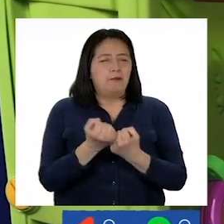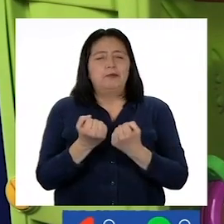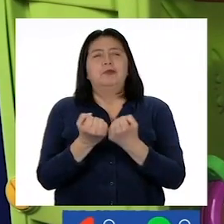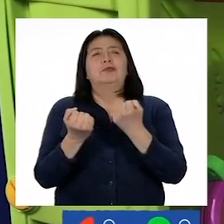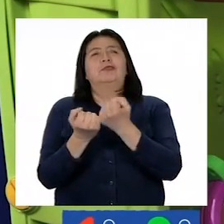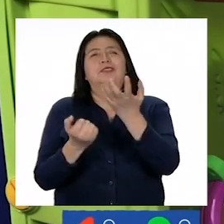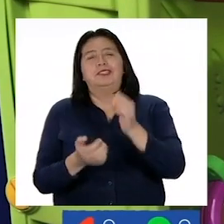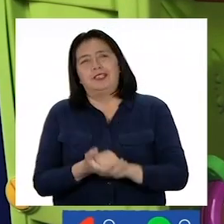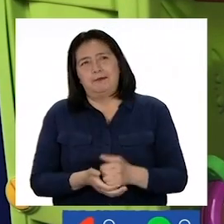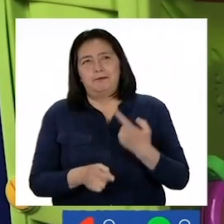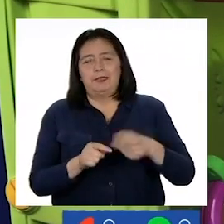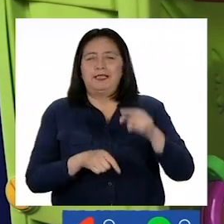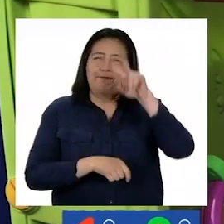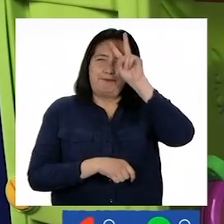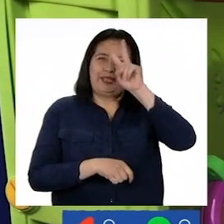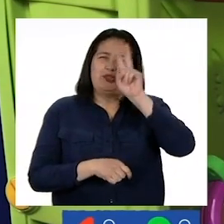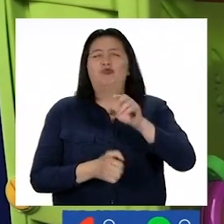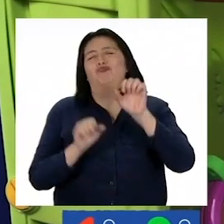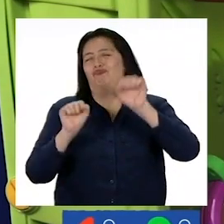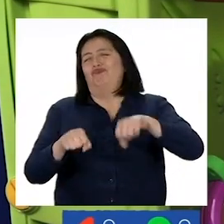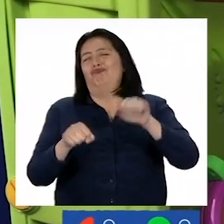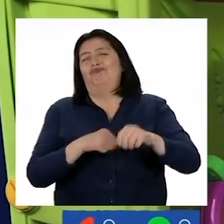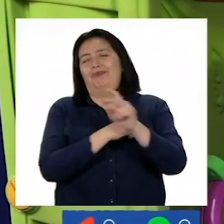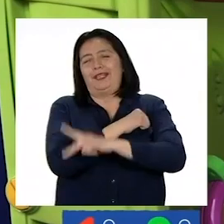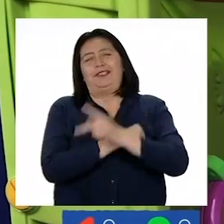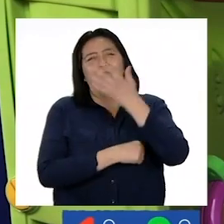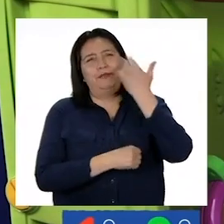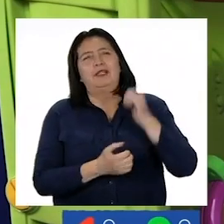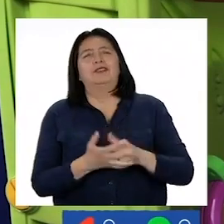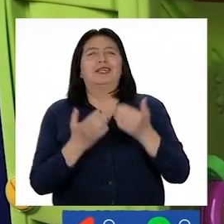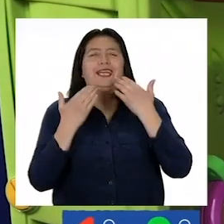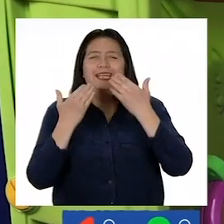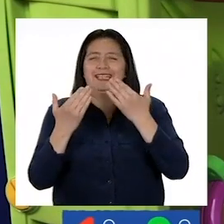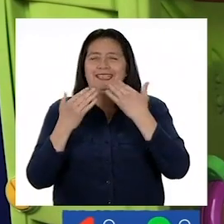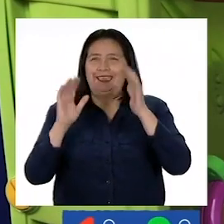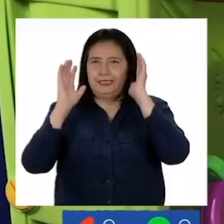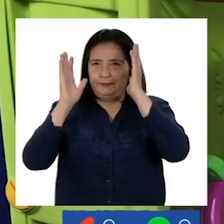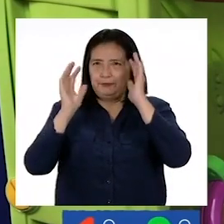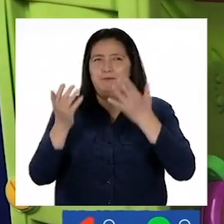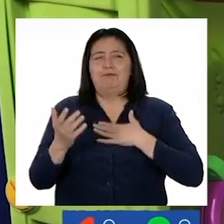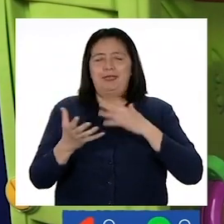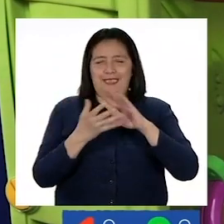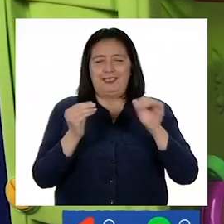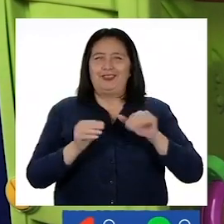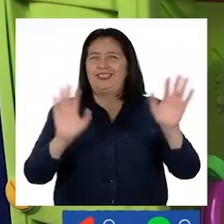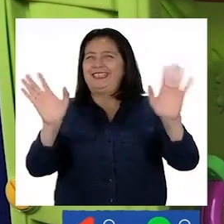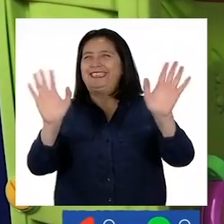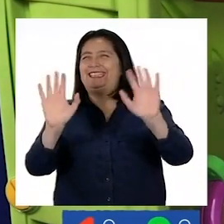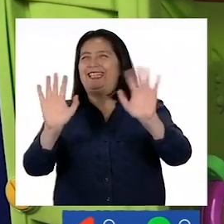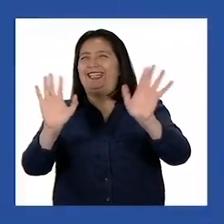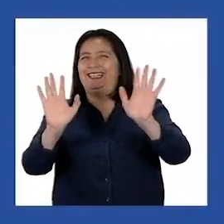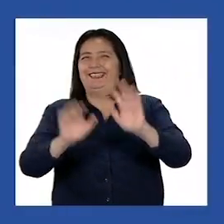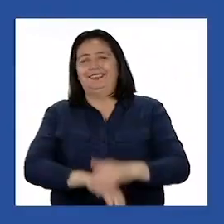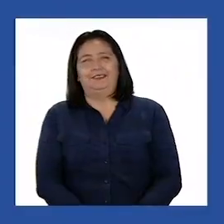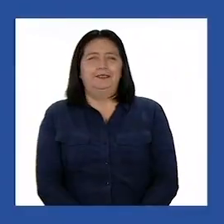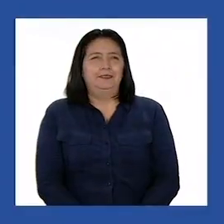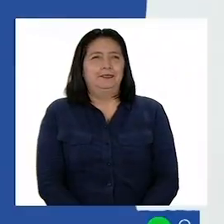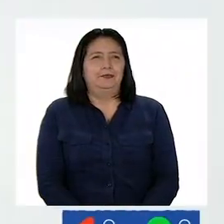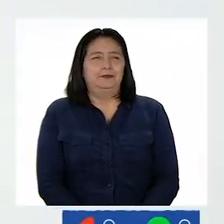de arena para que el Perú sea un país mejor. Gracias por escuchar mi historia. ¡Chao!